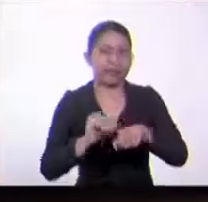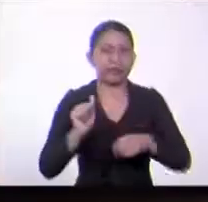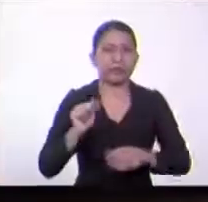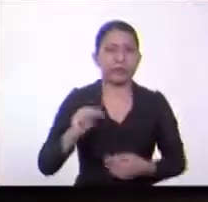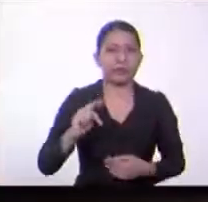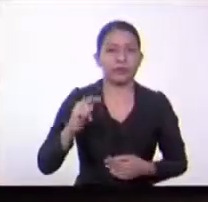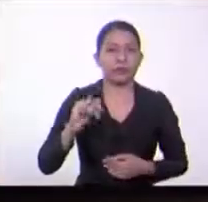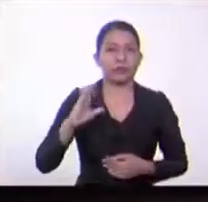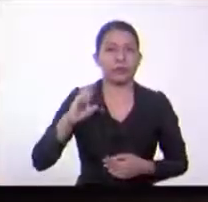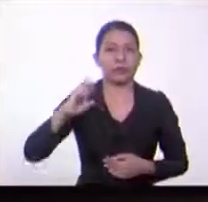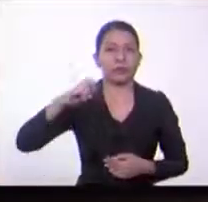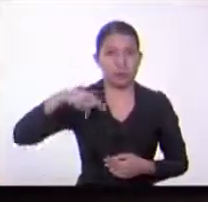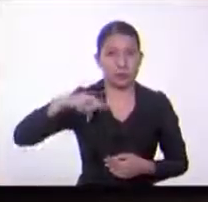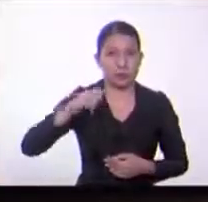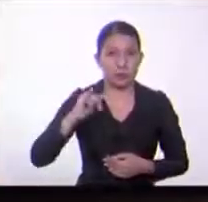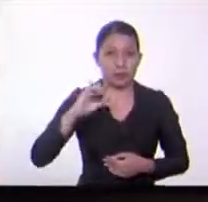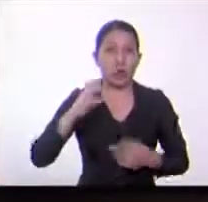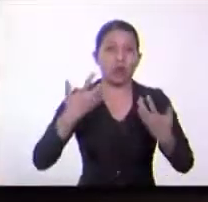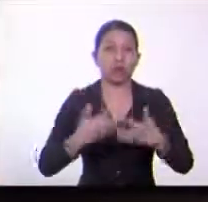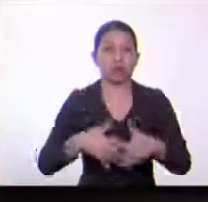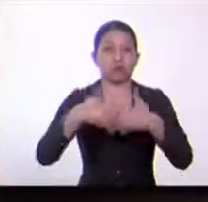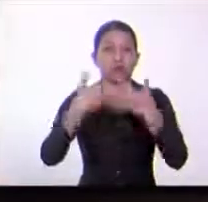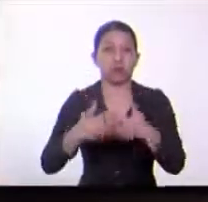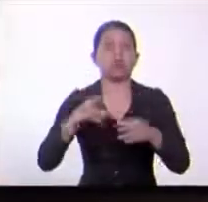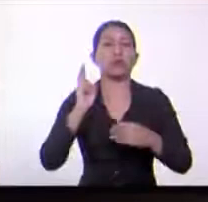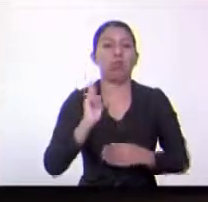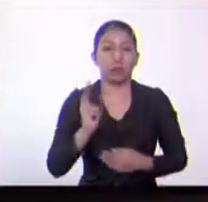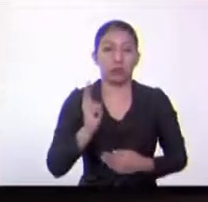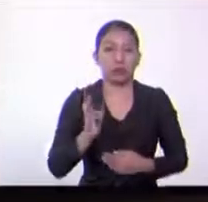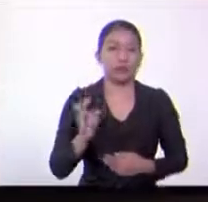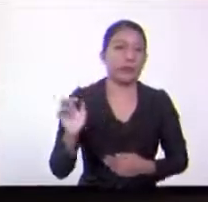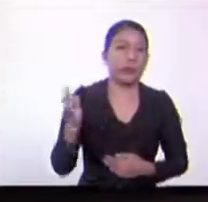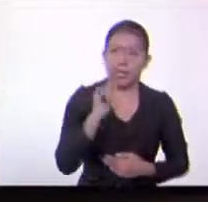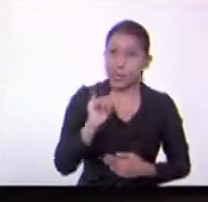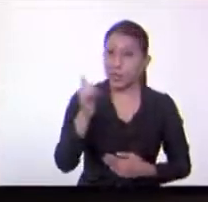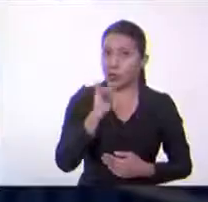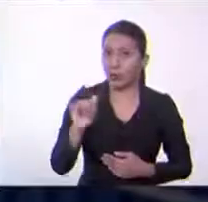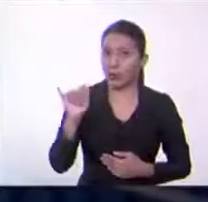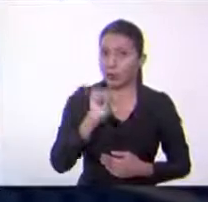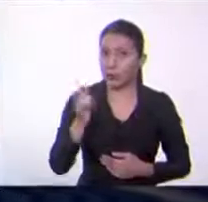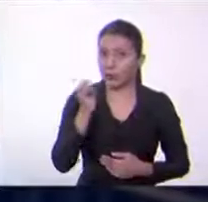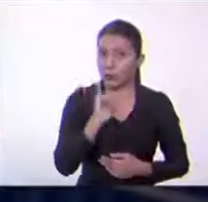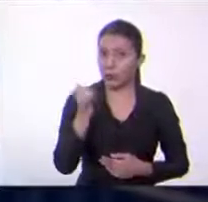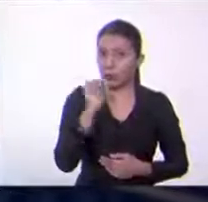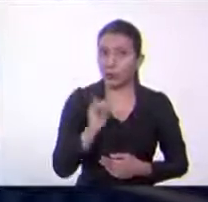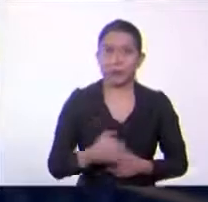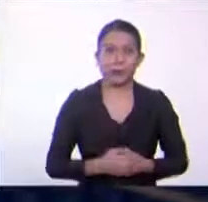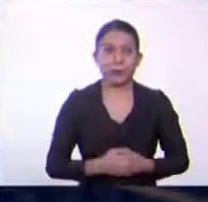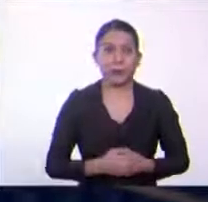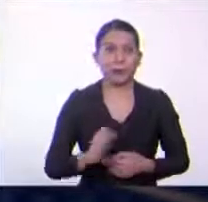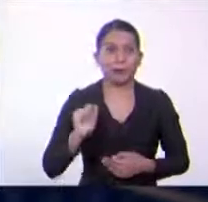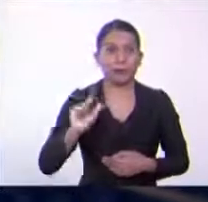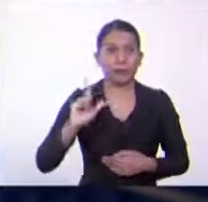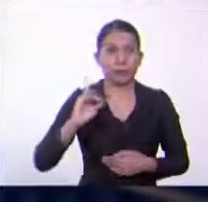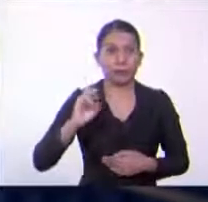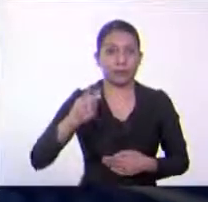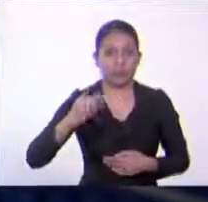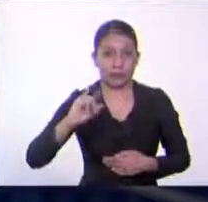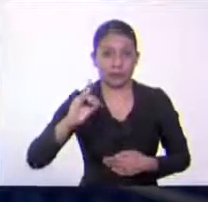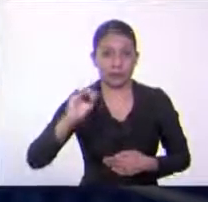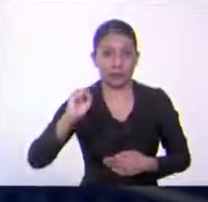en la fabricación o elaboración también de bebidas alcohólicas. Los aldehídos